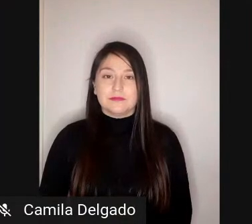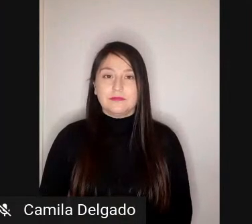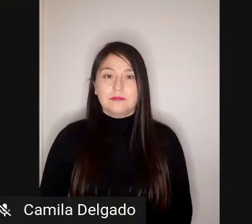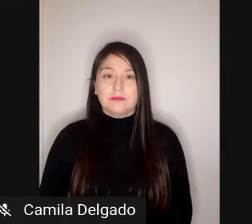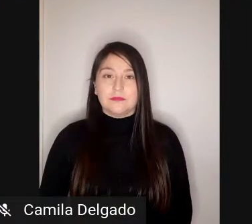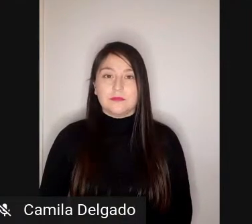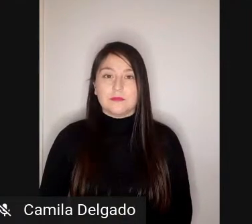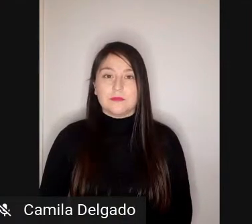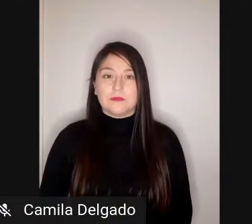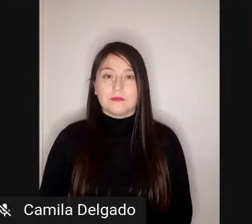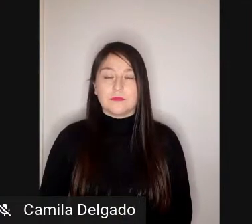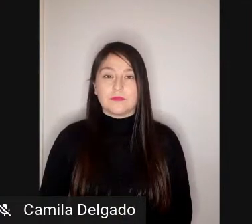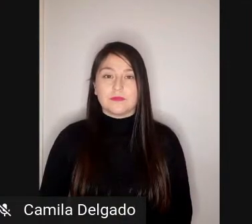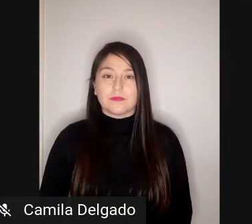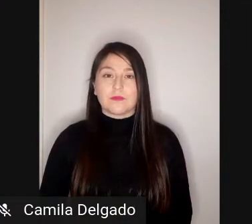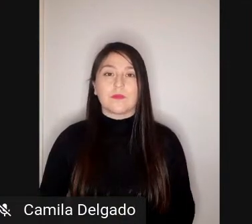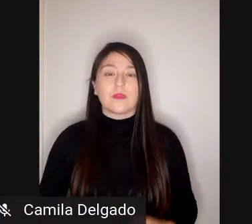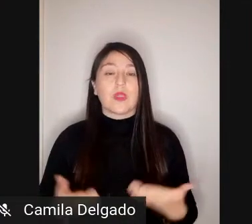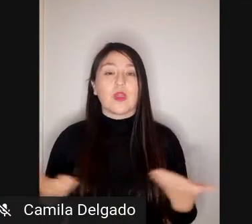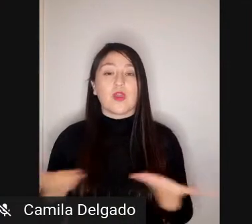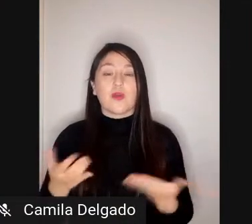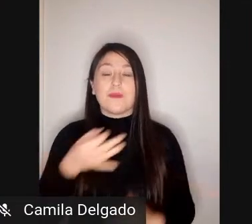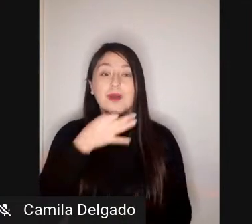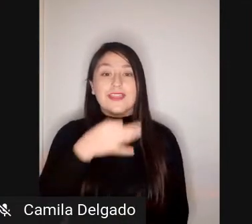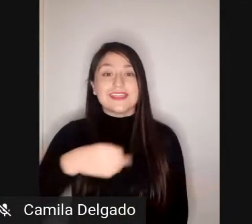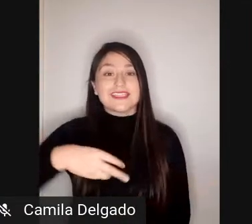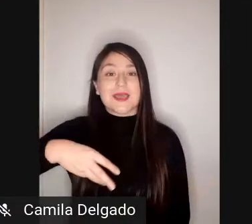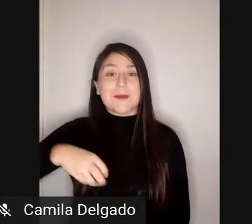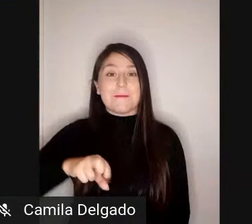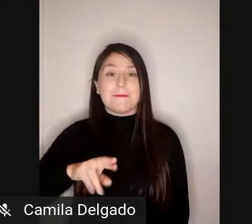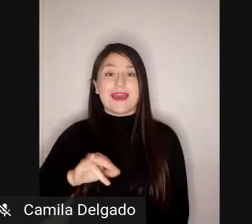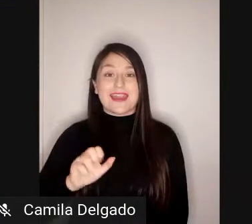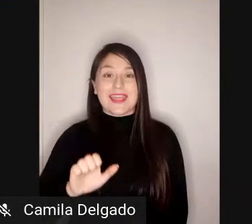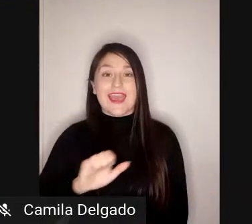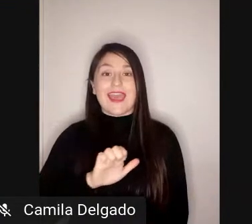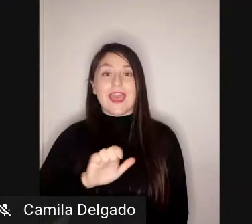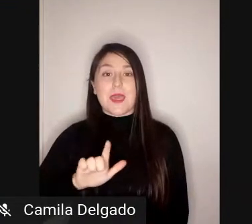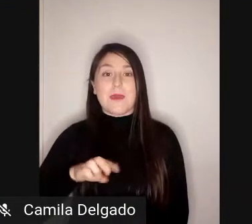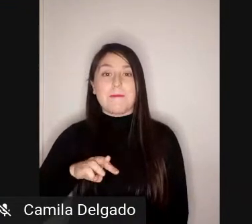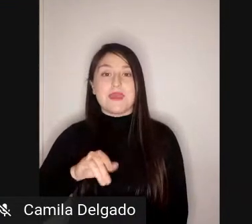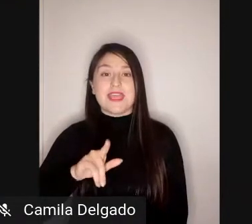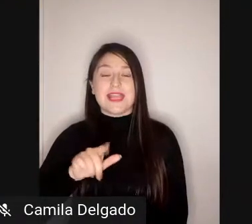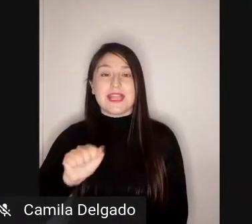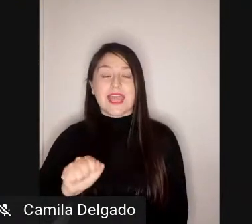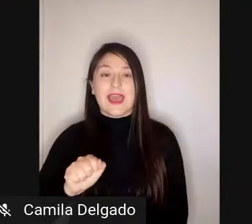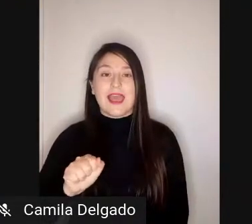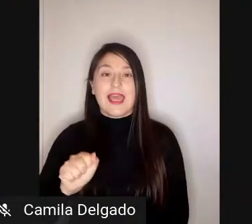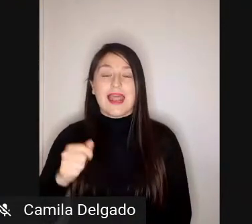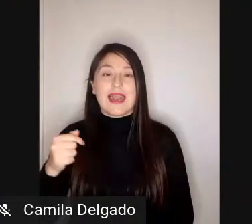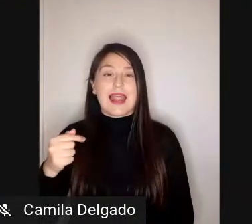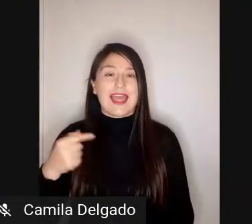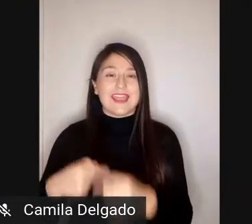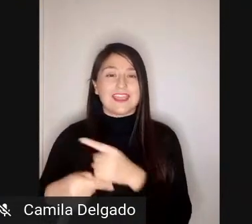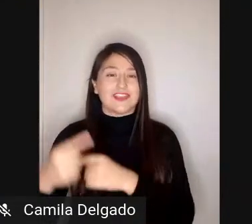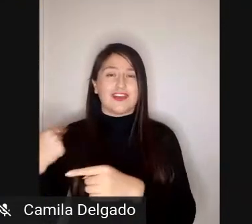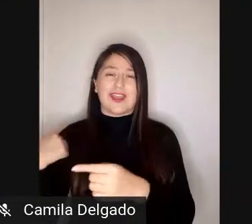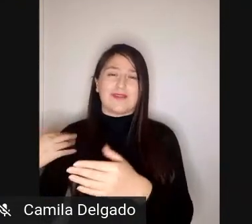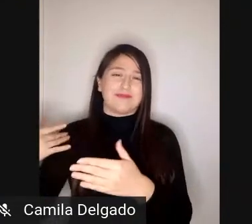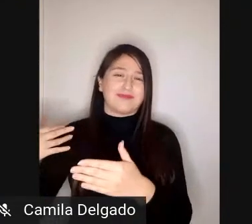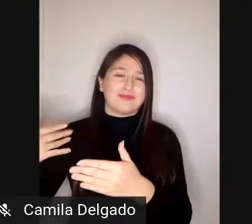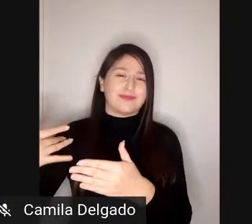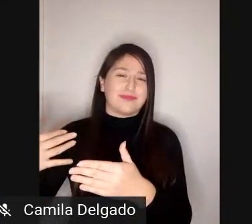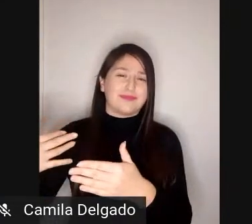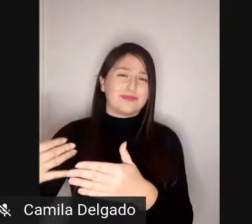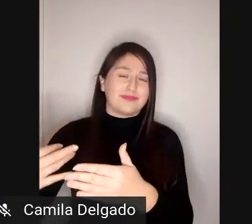Como dice María Emilia, la historia es súper larga y uno podría llegar hasta la masacre de los pueblos originarios, digamos,